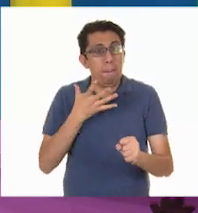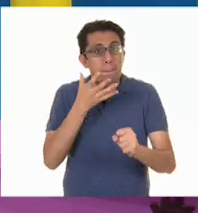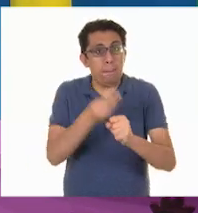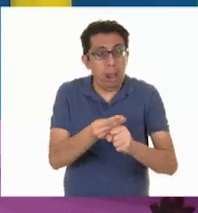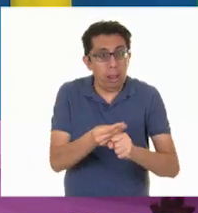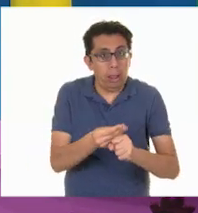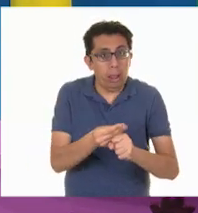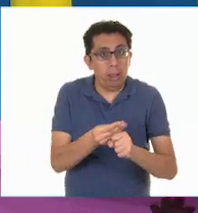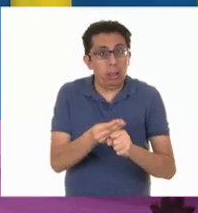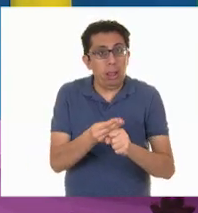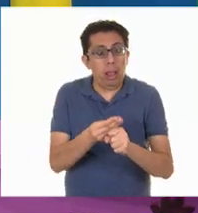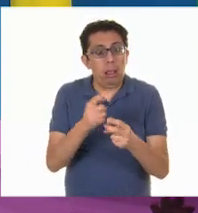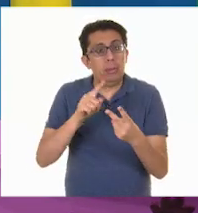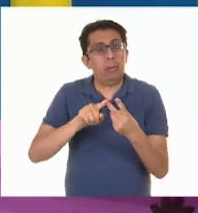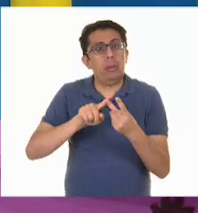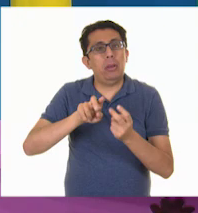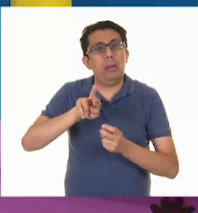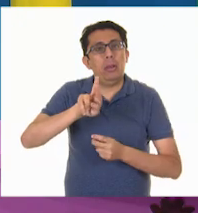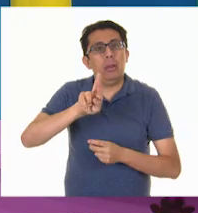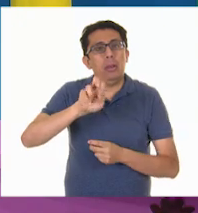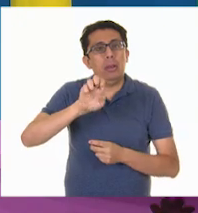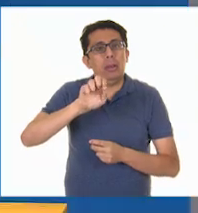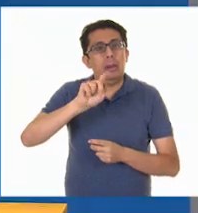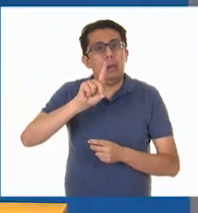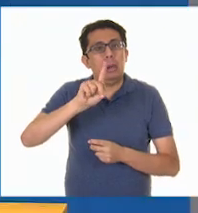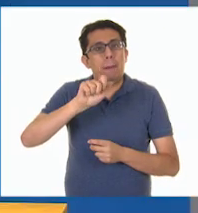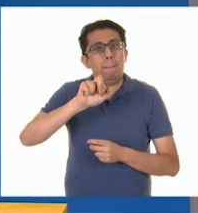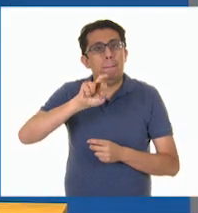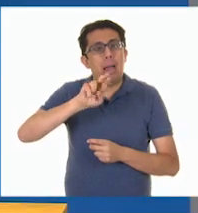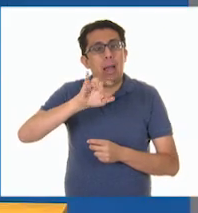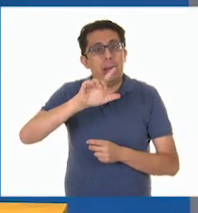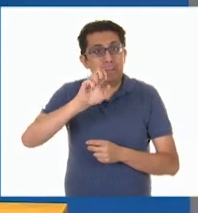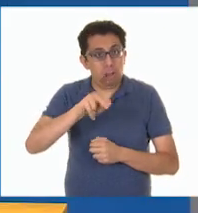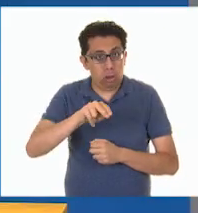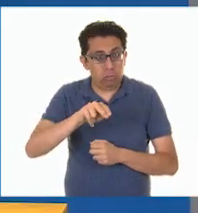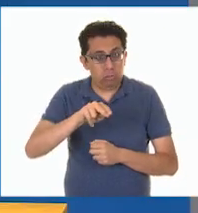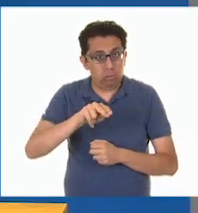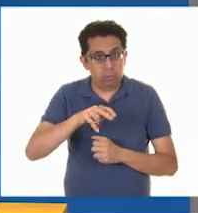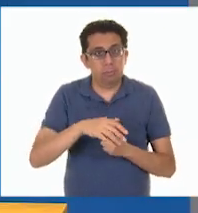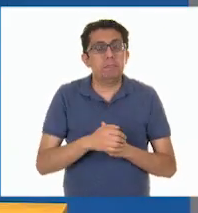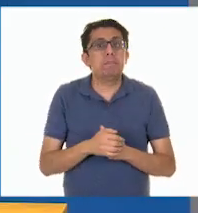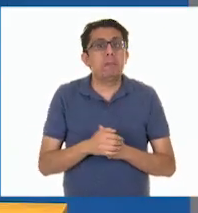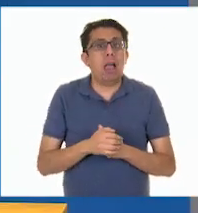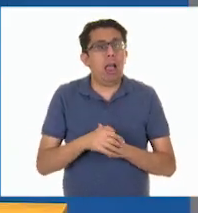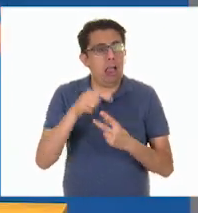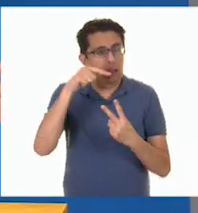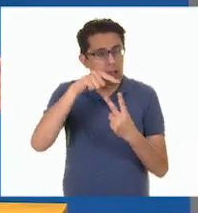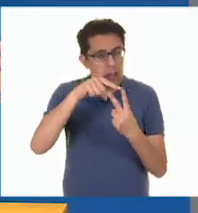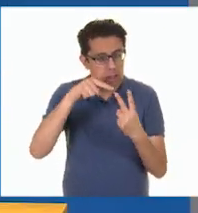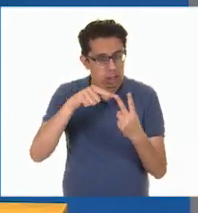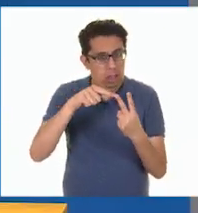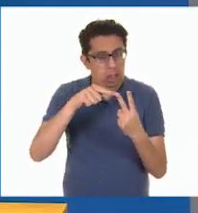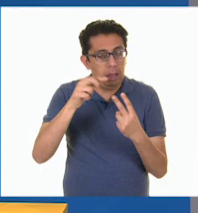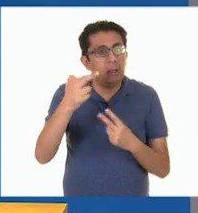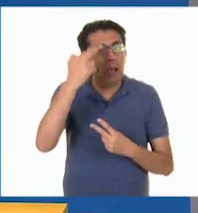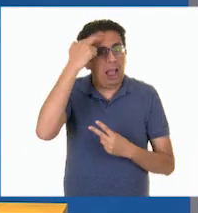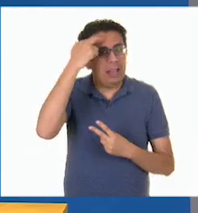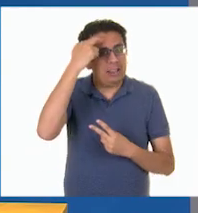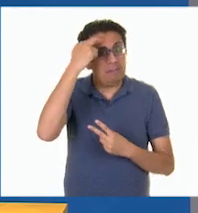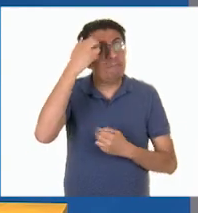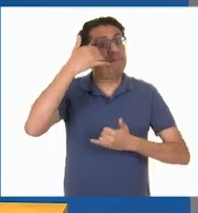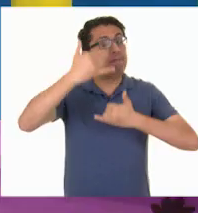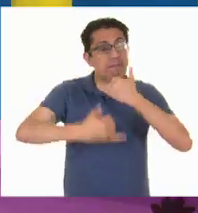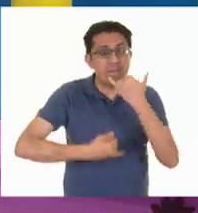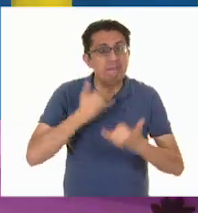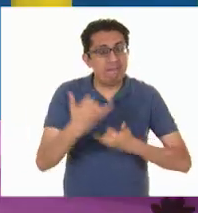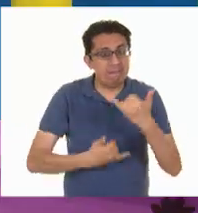y reparación del daño. ¿Sí, verdad? Así es. Muy bien. Entonces, para recordar estos conceptos vamos a jugar, ¿te parece? Sí,